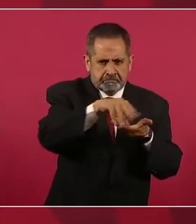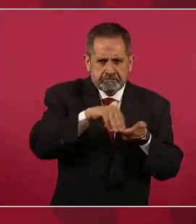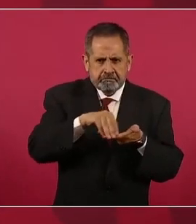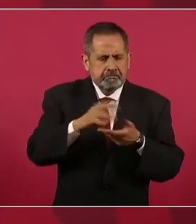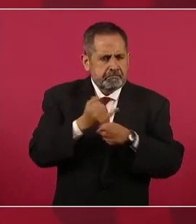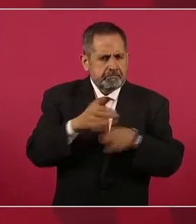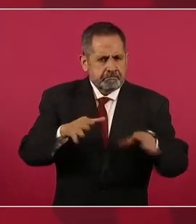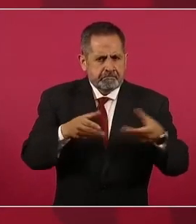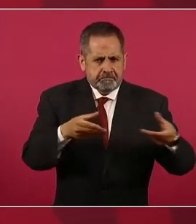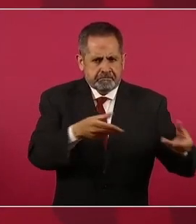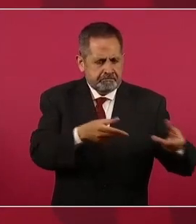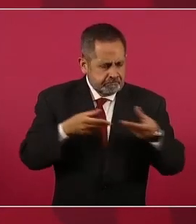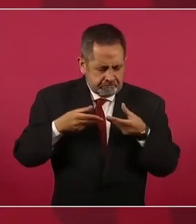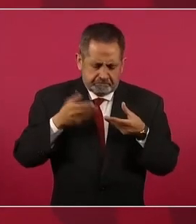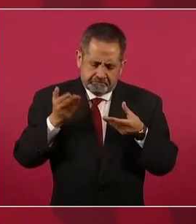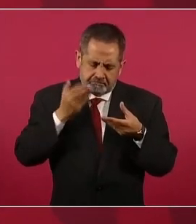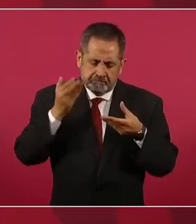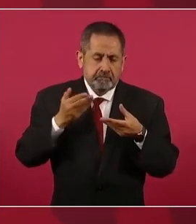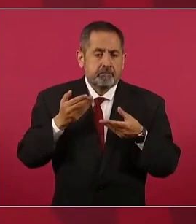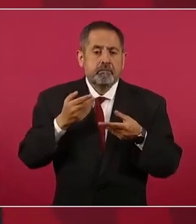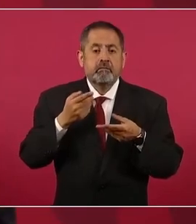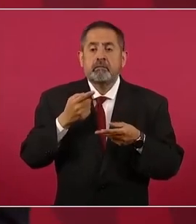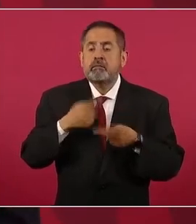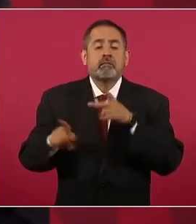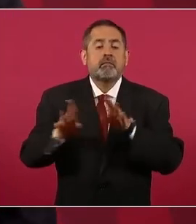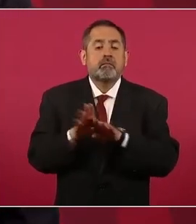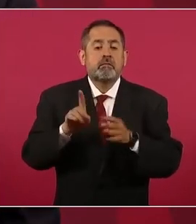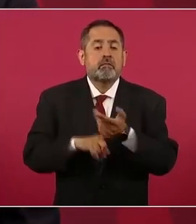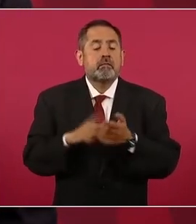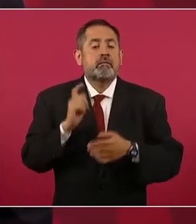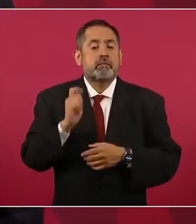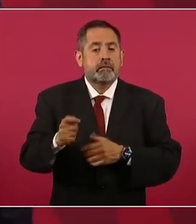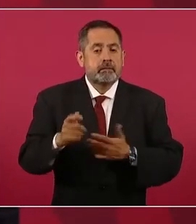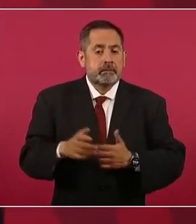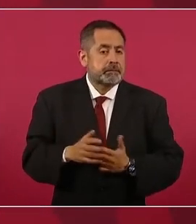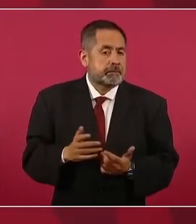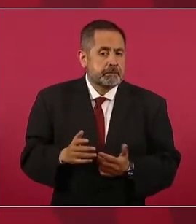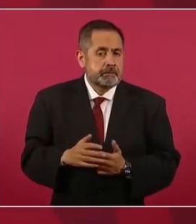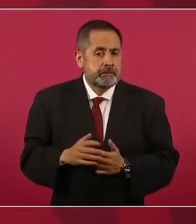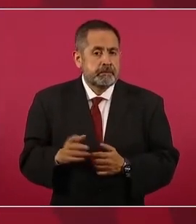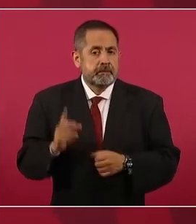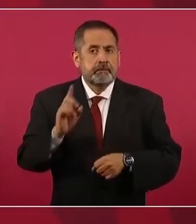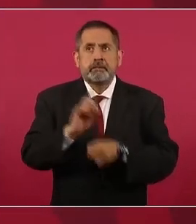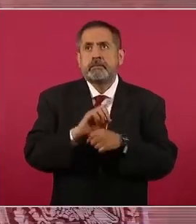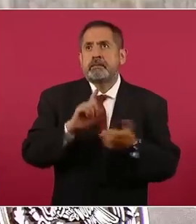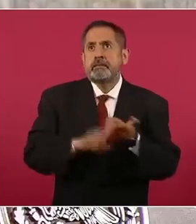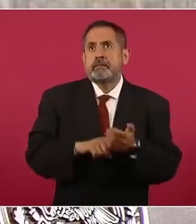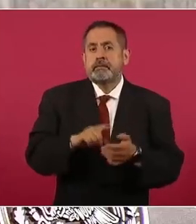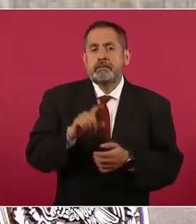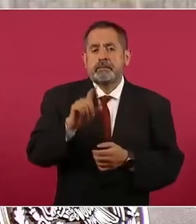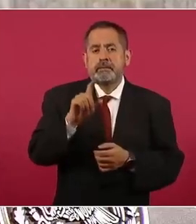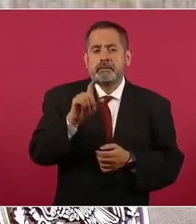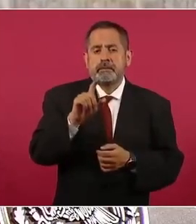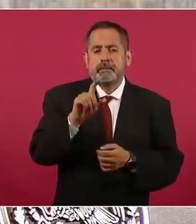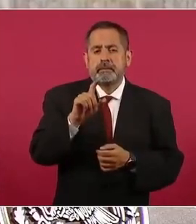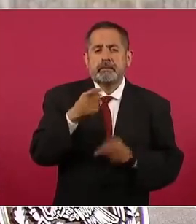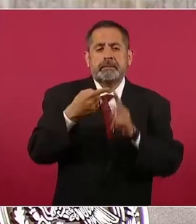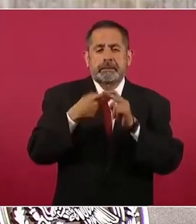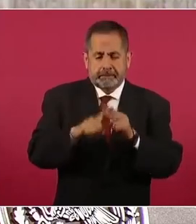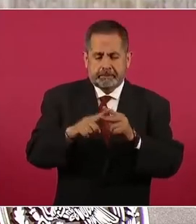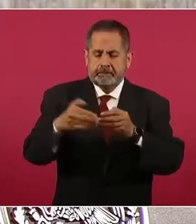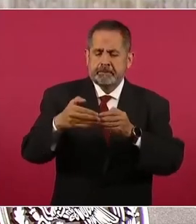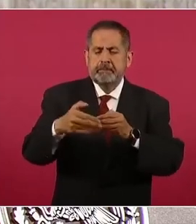el análisis de esta información en el momento en que se presentaron en el 20 de a